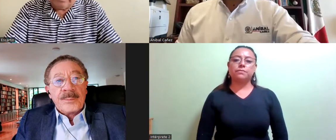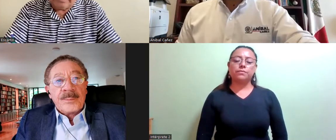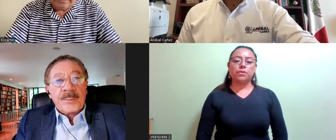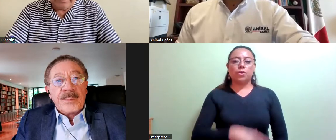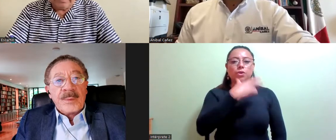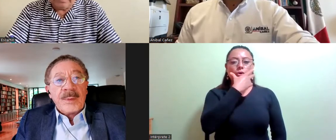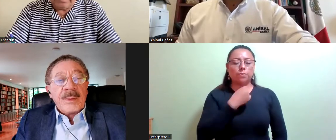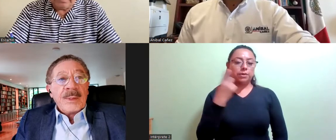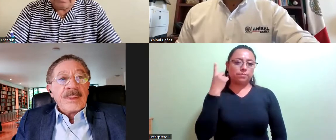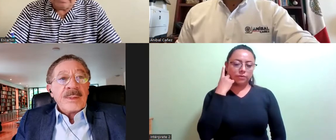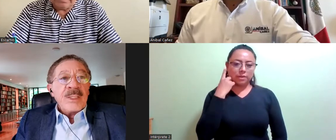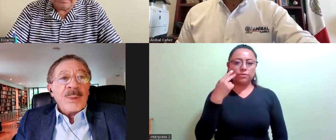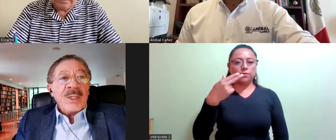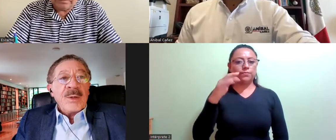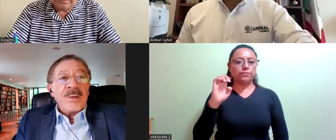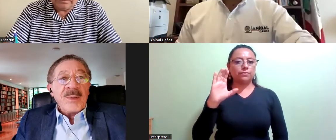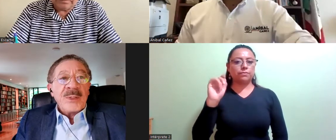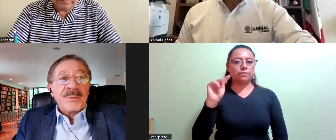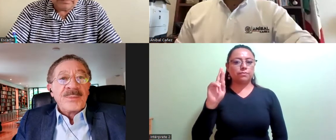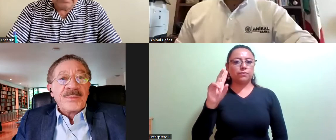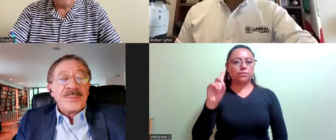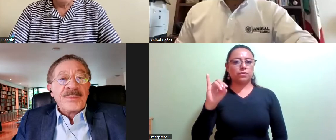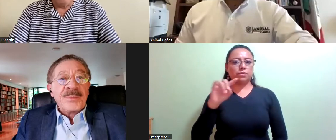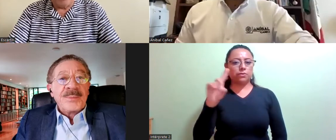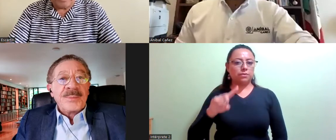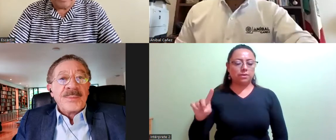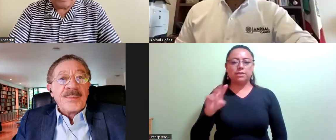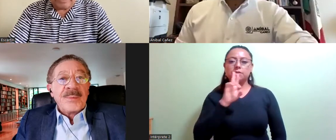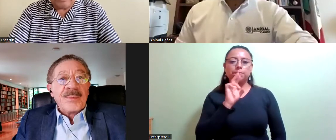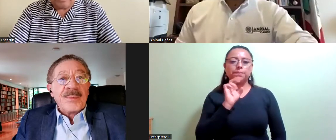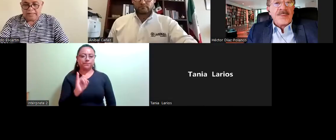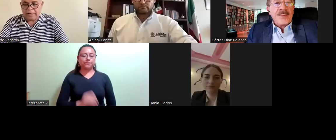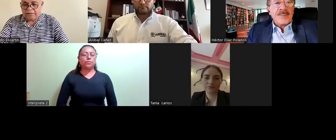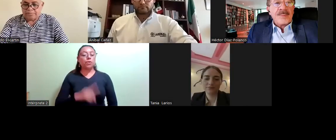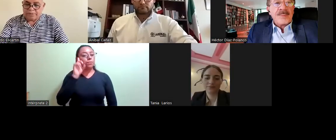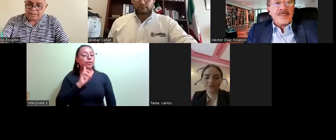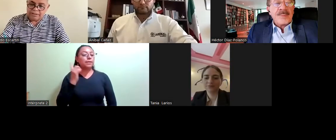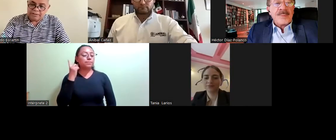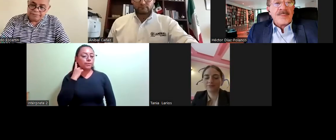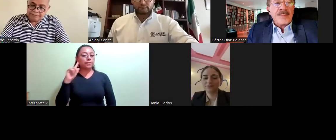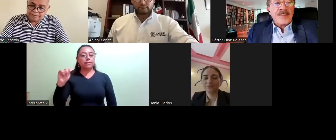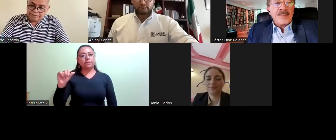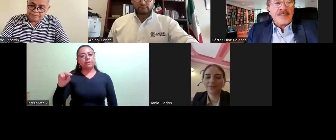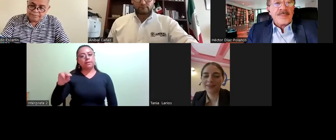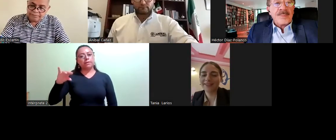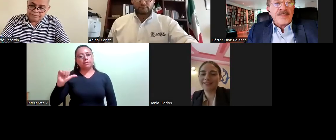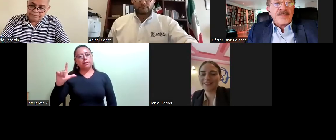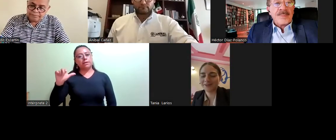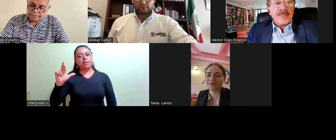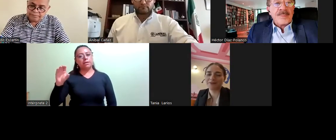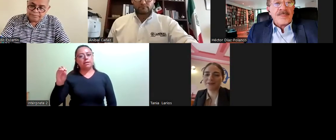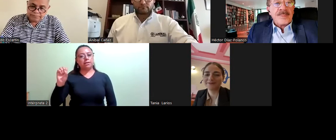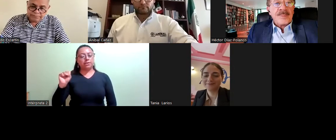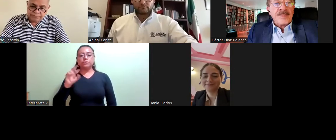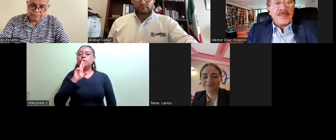Polanco. Díaz Polanco, a favor. Diputada Tania Larios Pérez. Tania Larios,